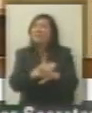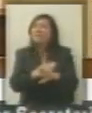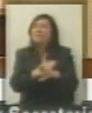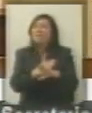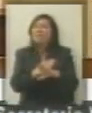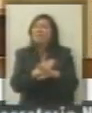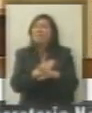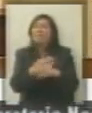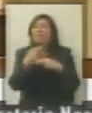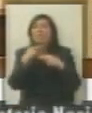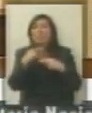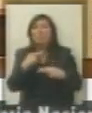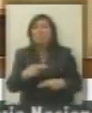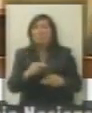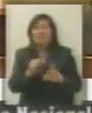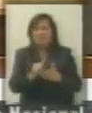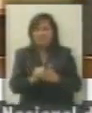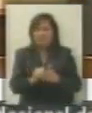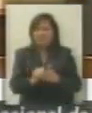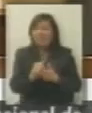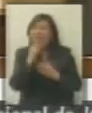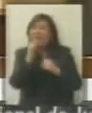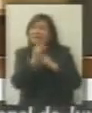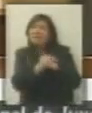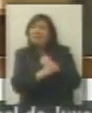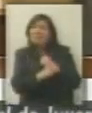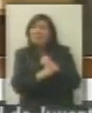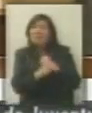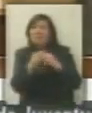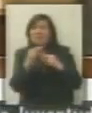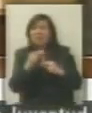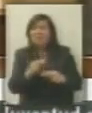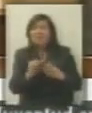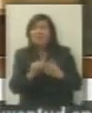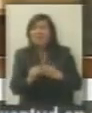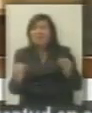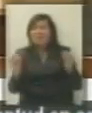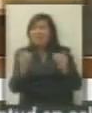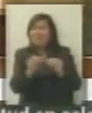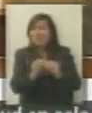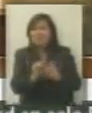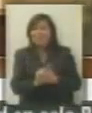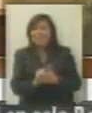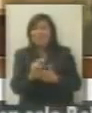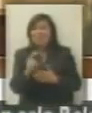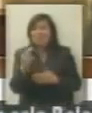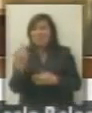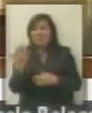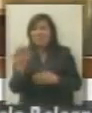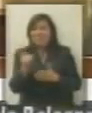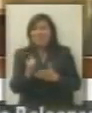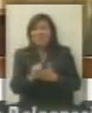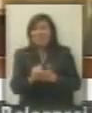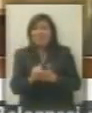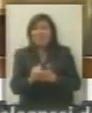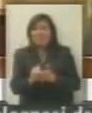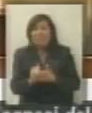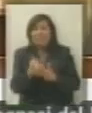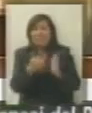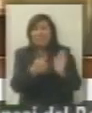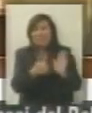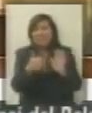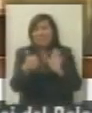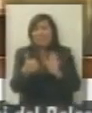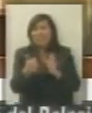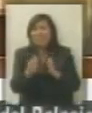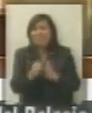IDH, elaborado por las Naciones Unidas, al pasar del puesto 87 en el año 2005 al puesto 63